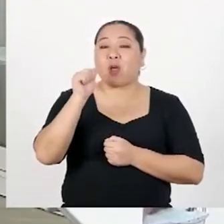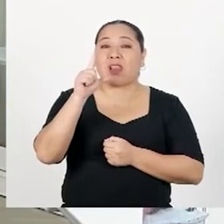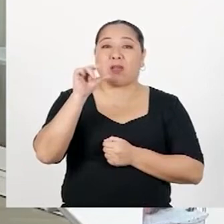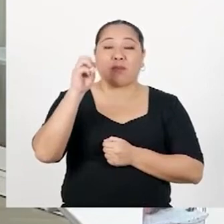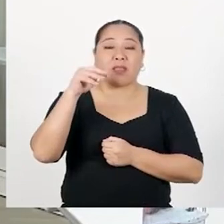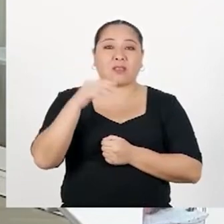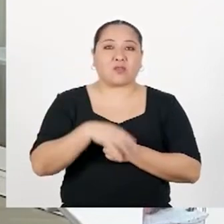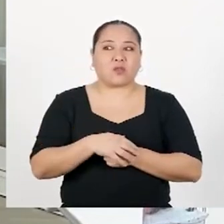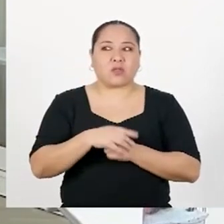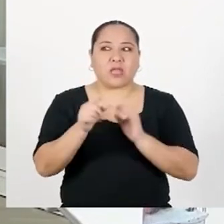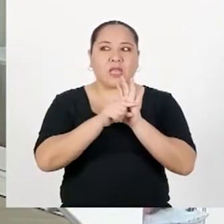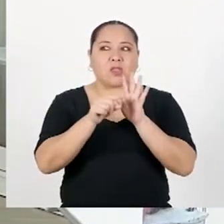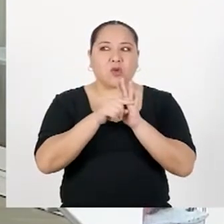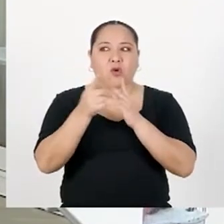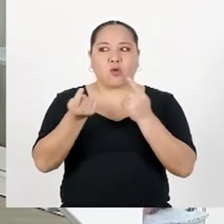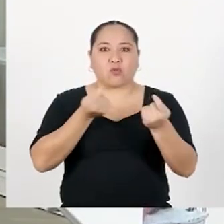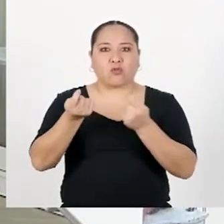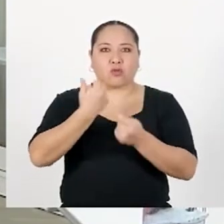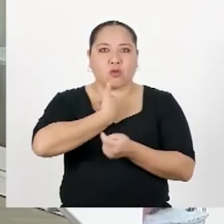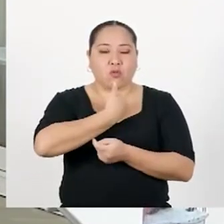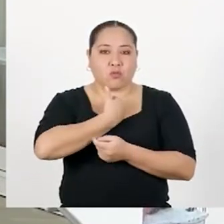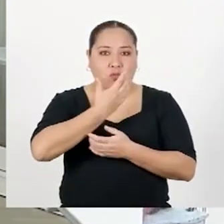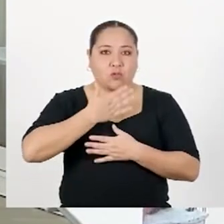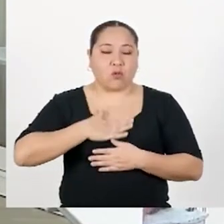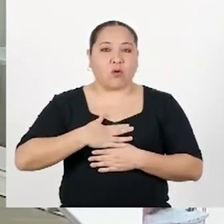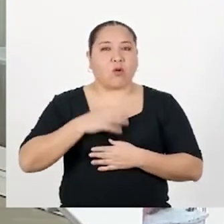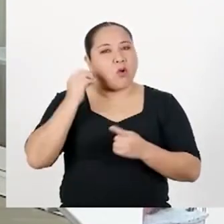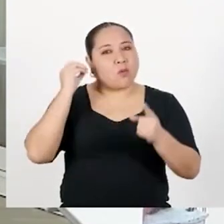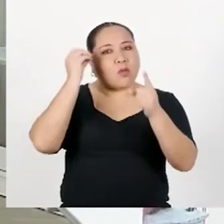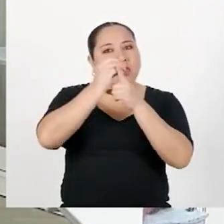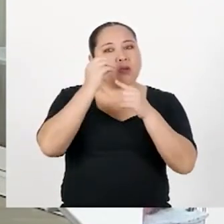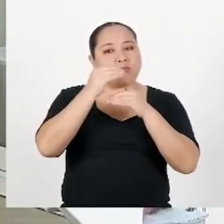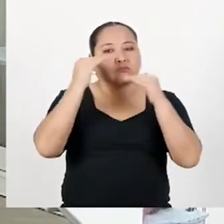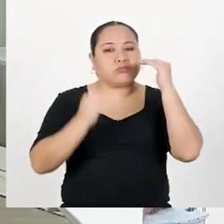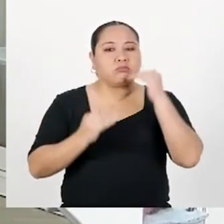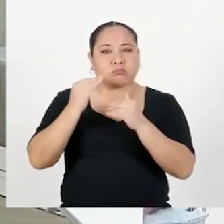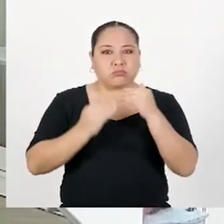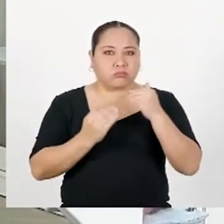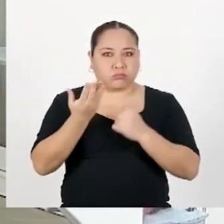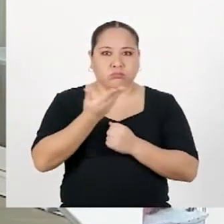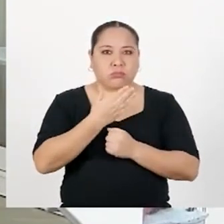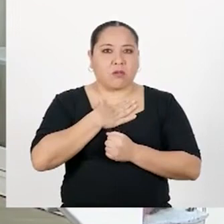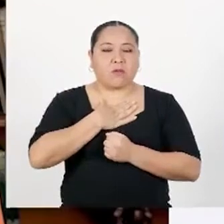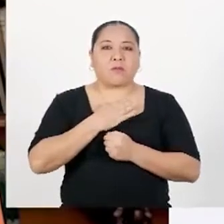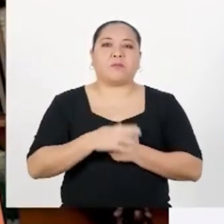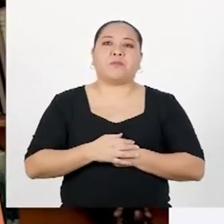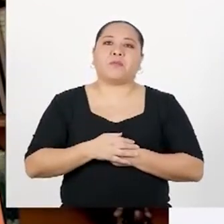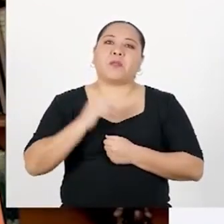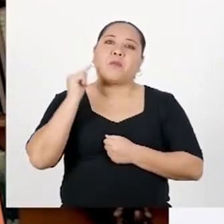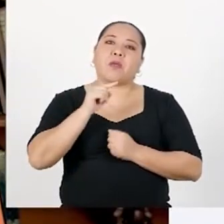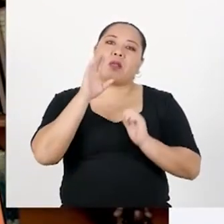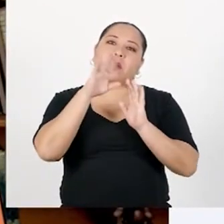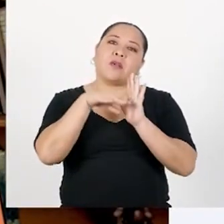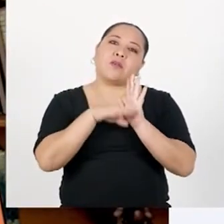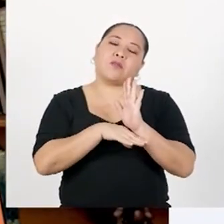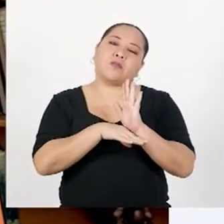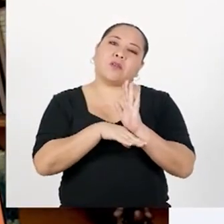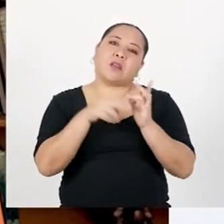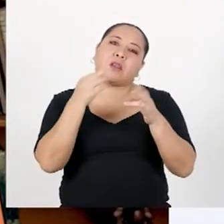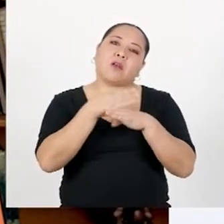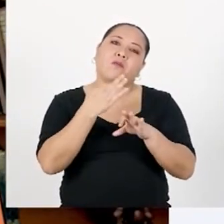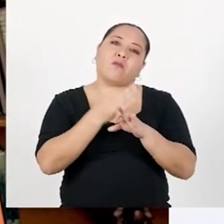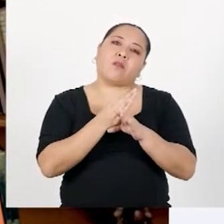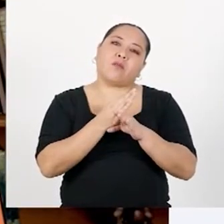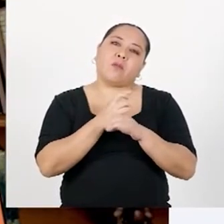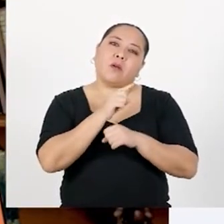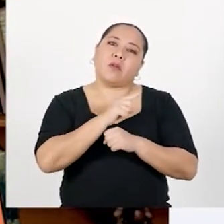negativa es un mecanismo de control del cuerpo humano cuya finalidad es equilibrar el sistema. Para así reducir el